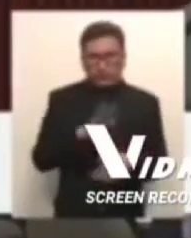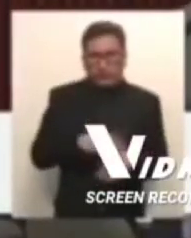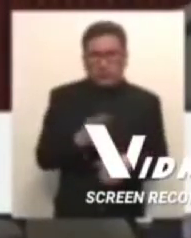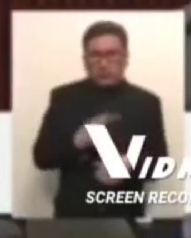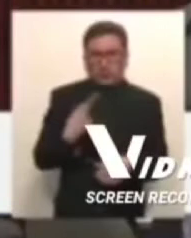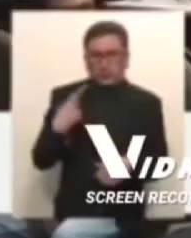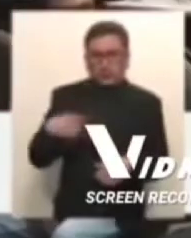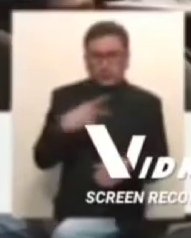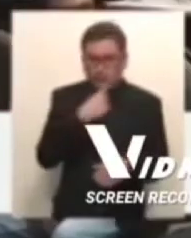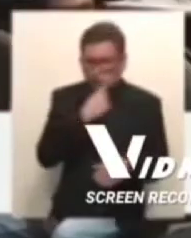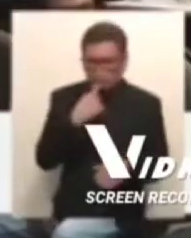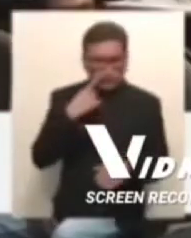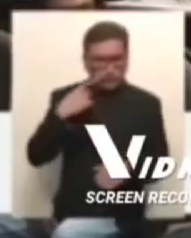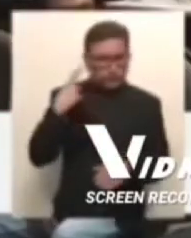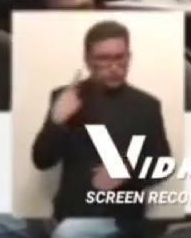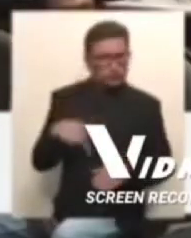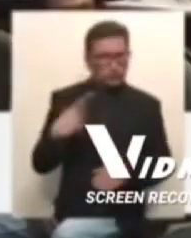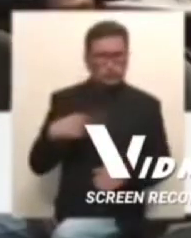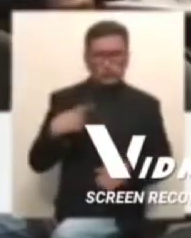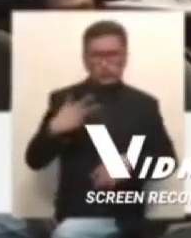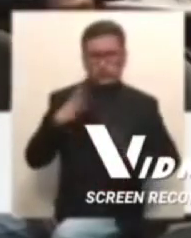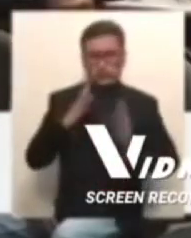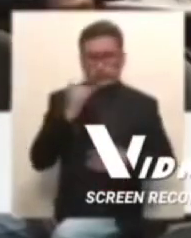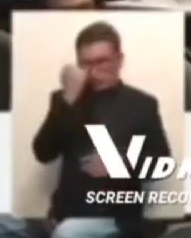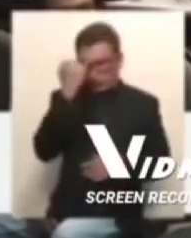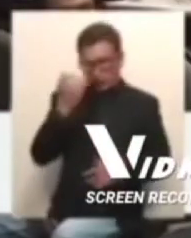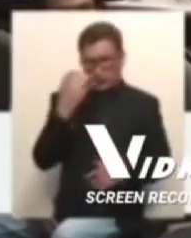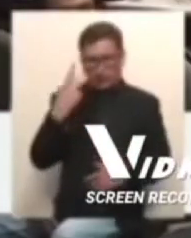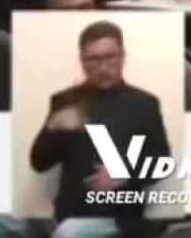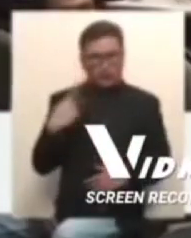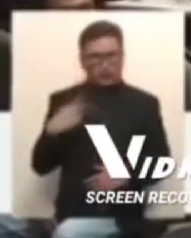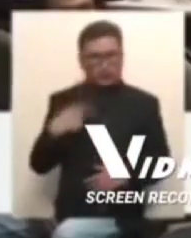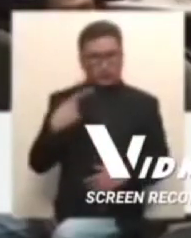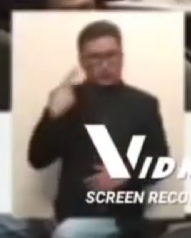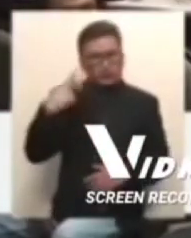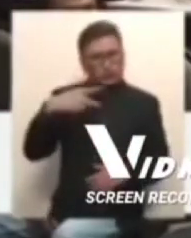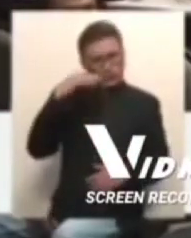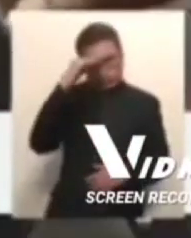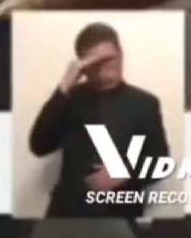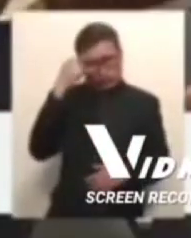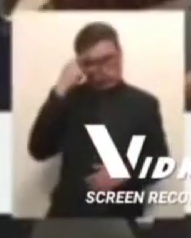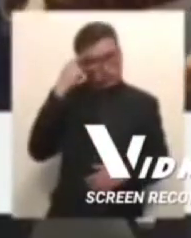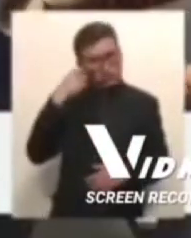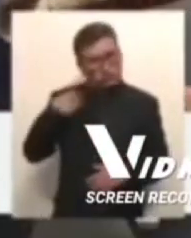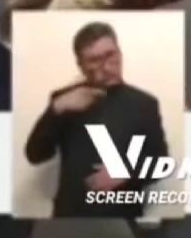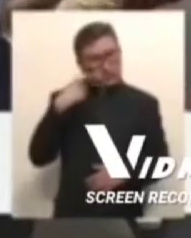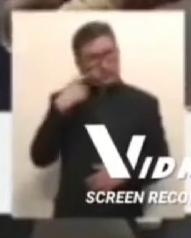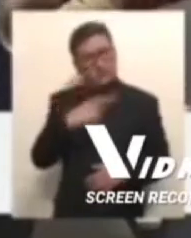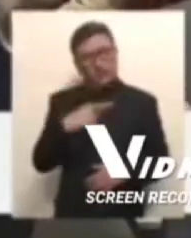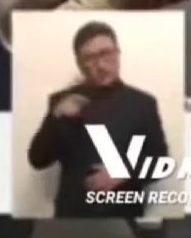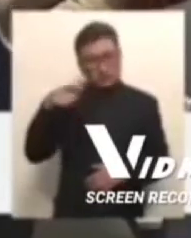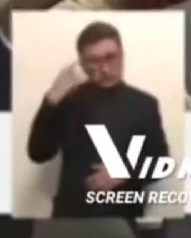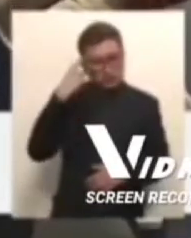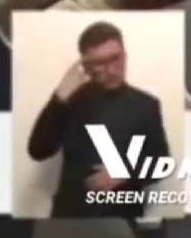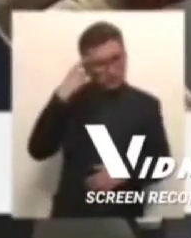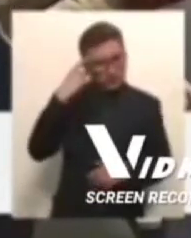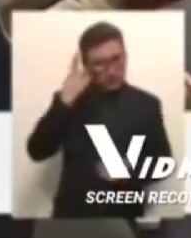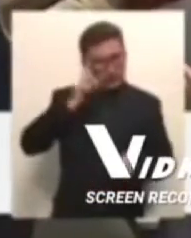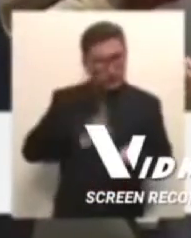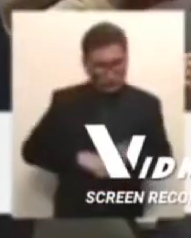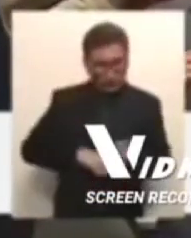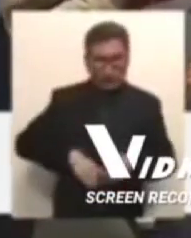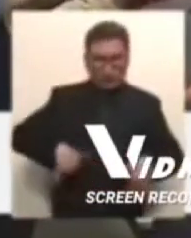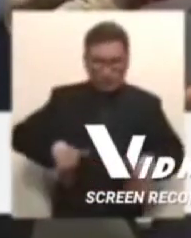ser una apreciación subjetiva de algo que él cree en su mente que vio, en una mente cobarde y